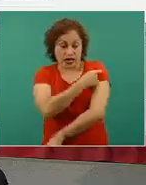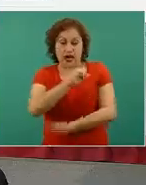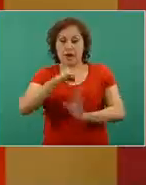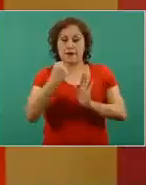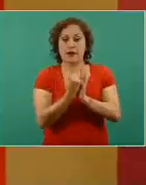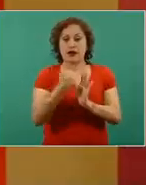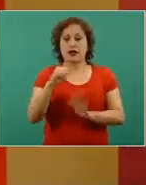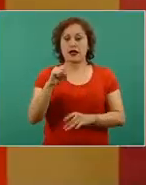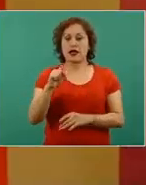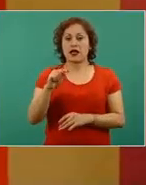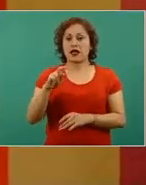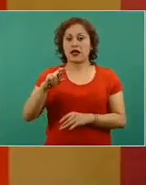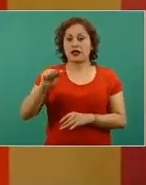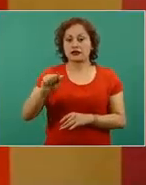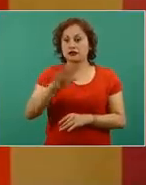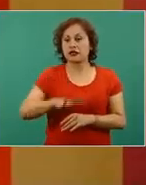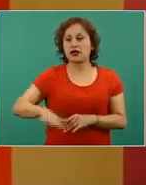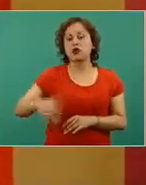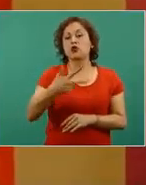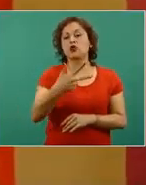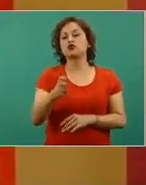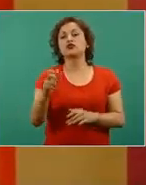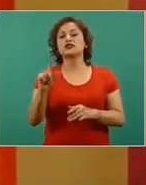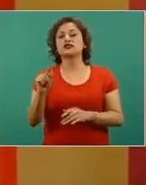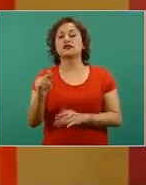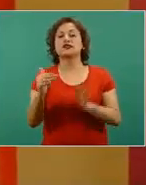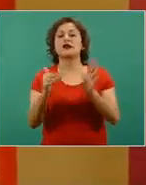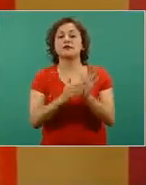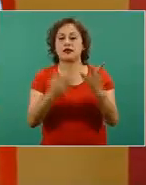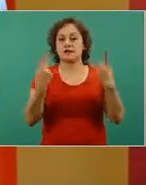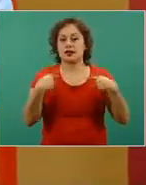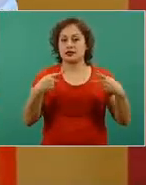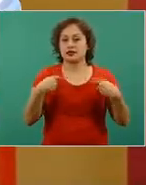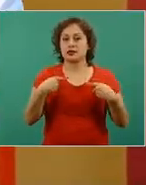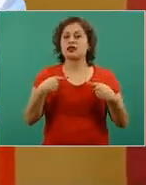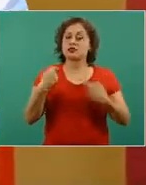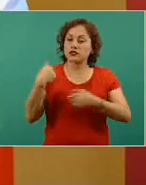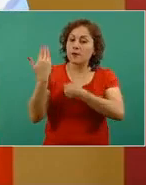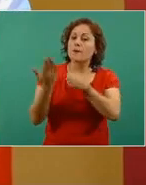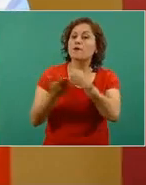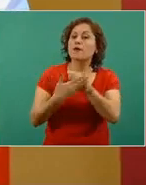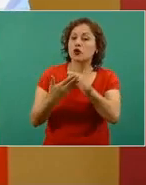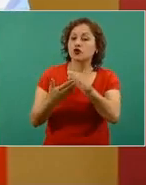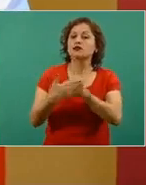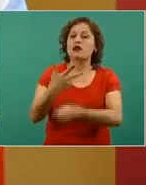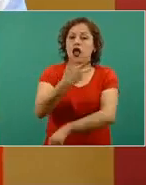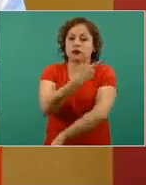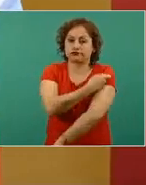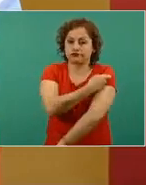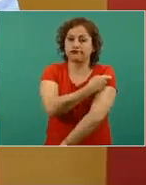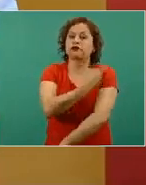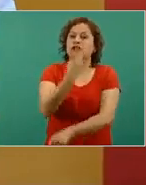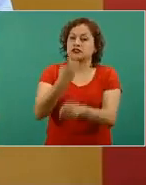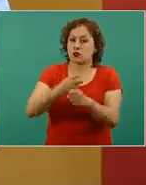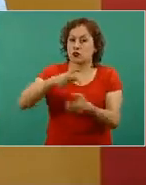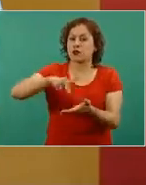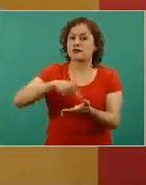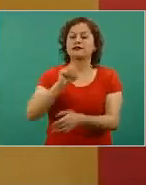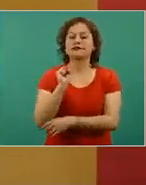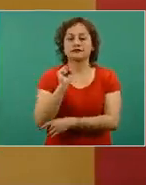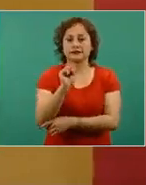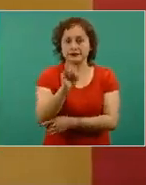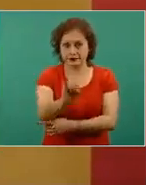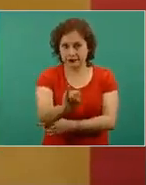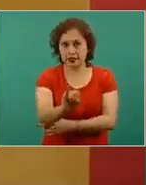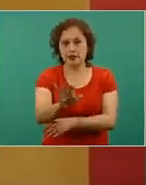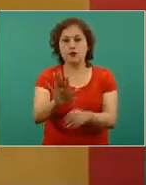son 870,000 personas, van a recibir su segunda dosis de vacuna. No hay duda, porque tenemos ya previsto la